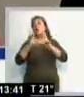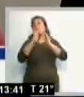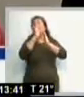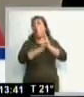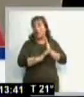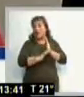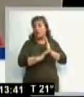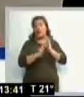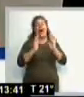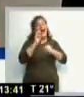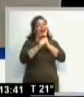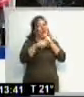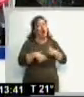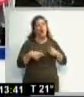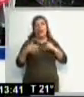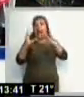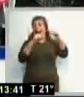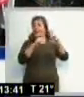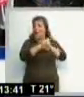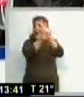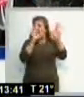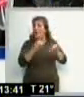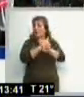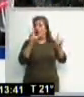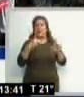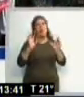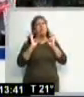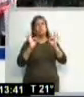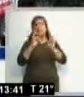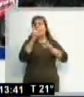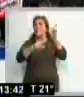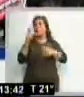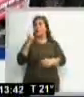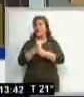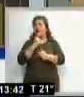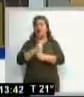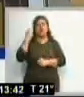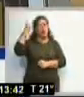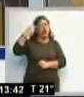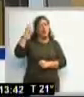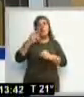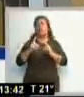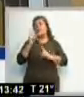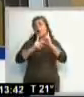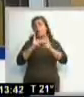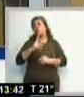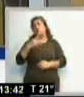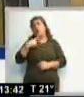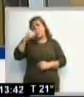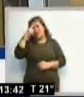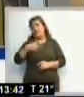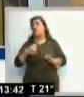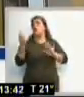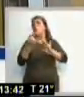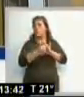descuento. Todavía no se lo habló, no se terminó con eso, pero ya está, la gente está trabajando, si Juventud tiene que resignar un par de meses, porque fue un